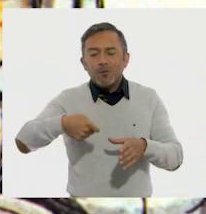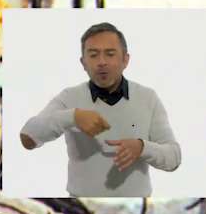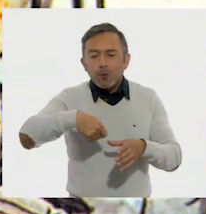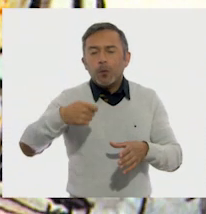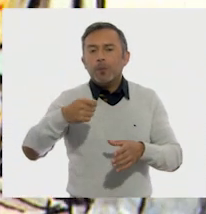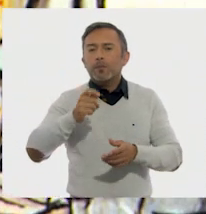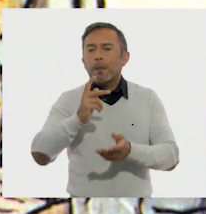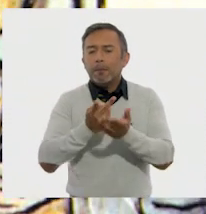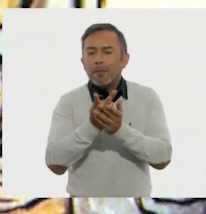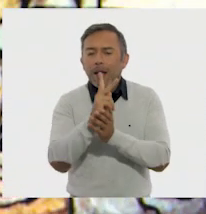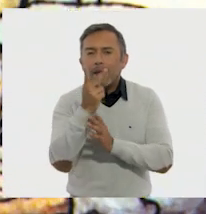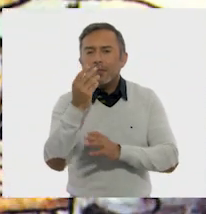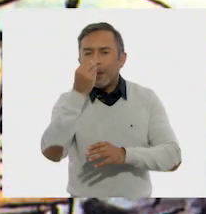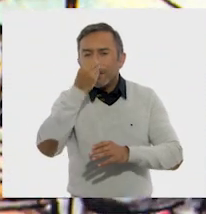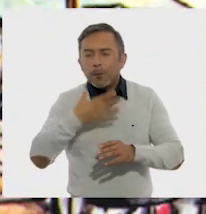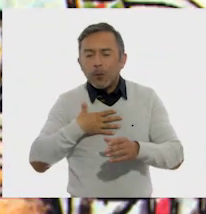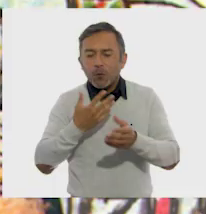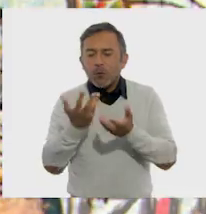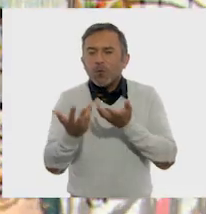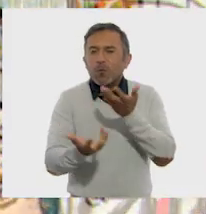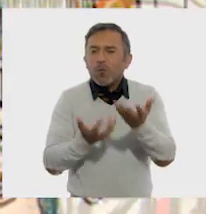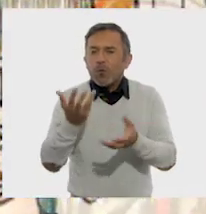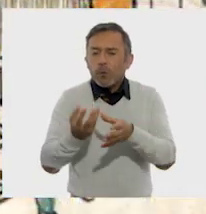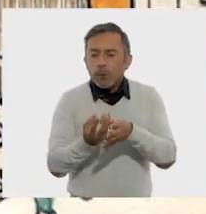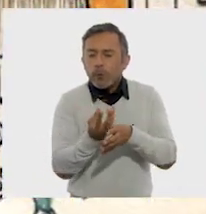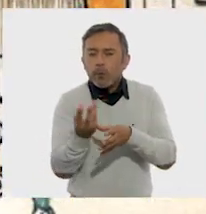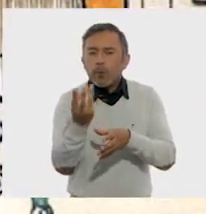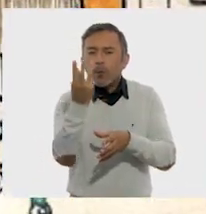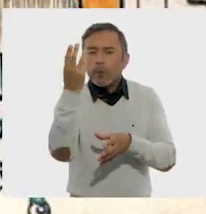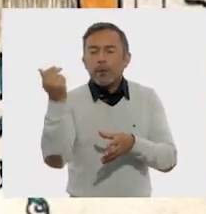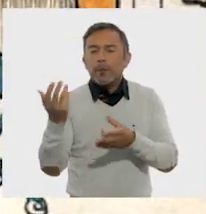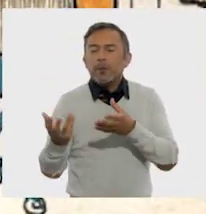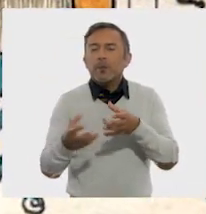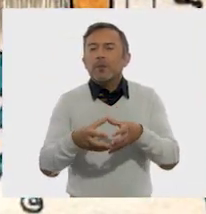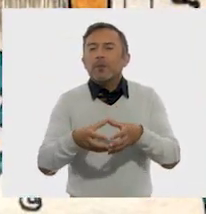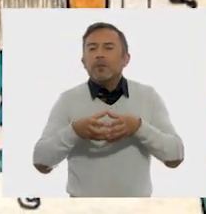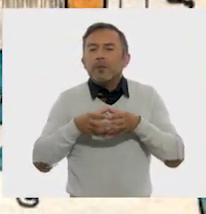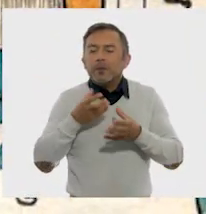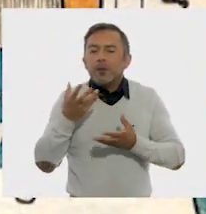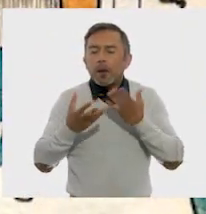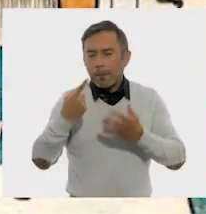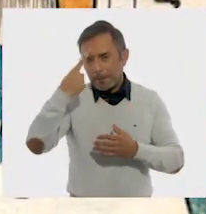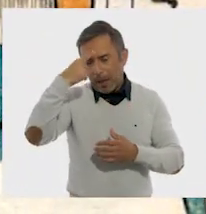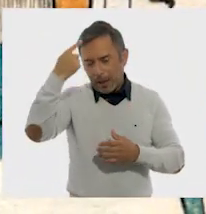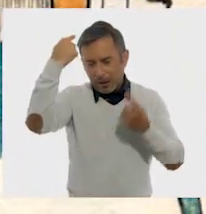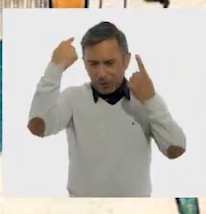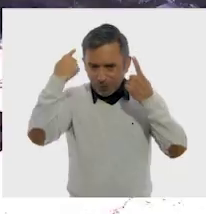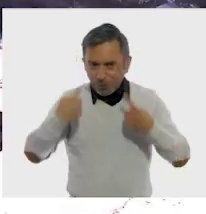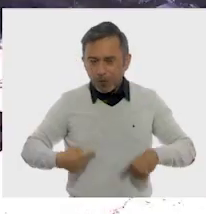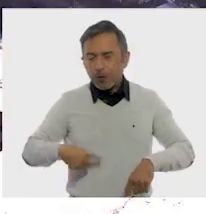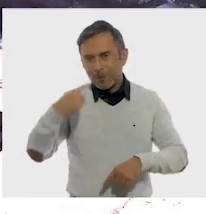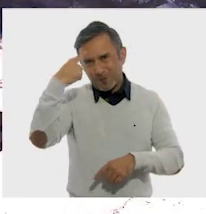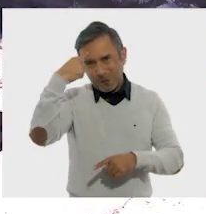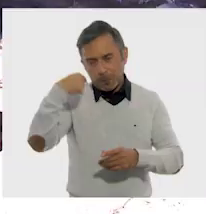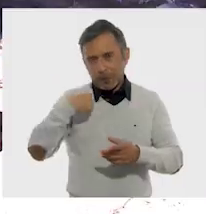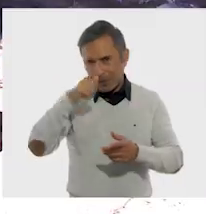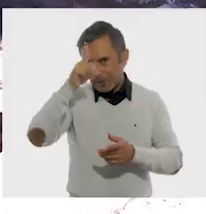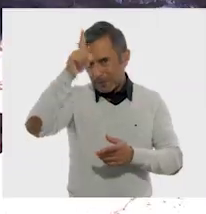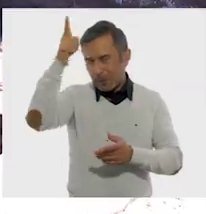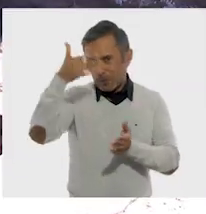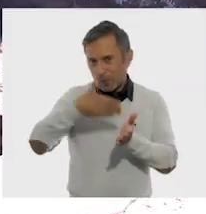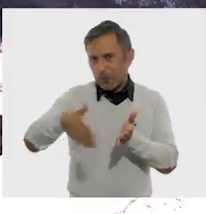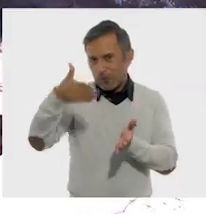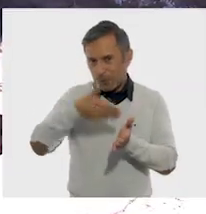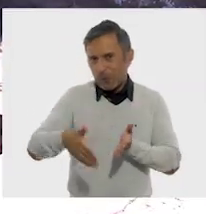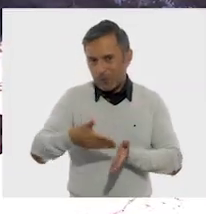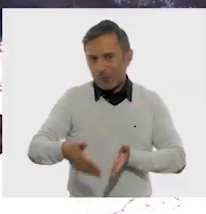inciensos, muchas cosas que los ayuda a poder tener un poquito más de limpieza tanto espiritual como también del cuerpo. Entonces es muy importante